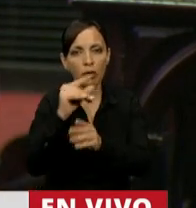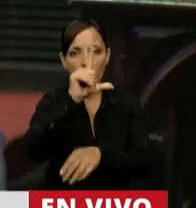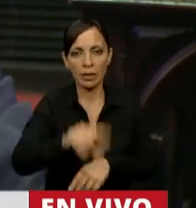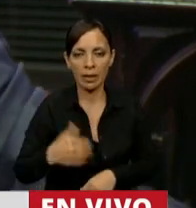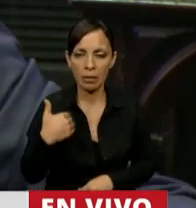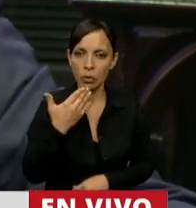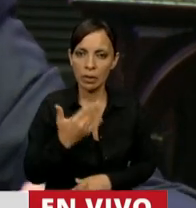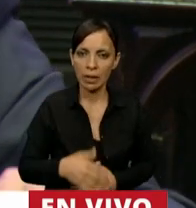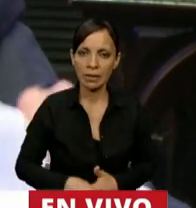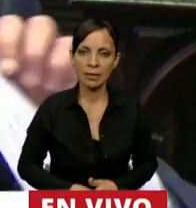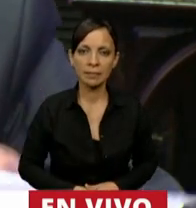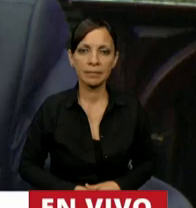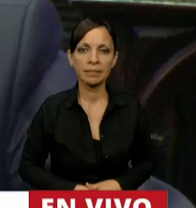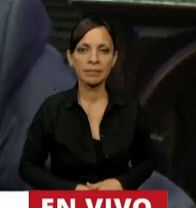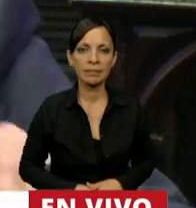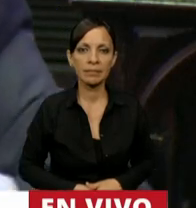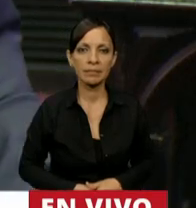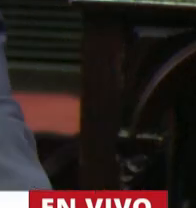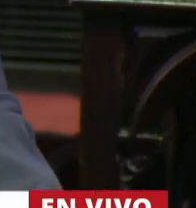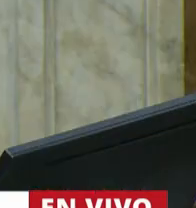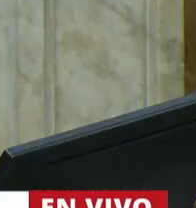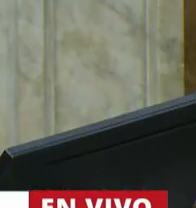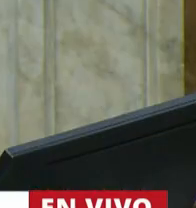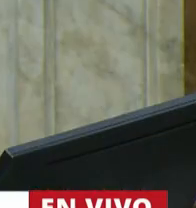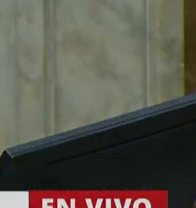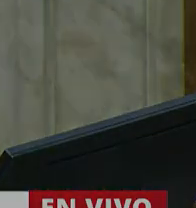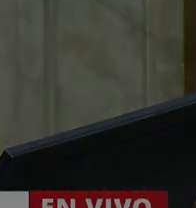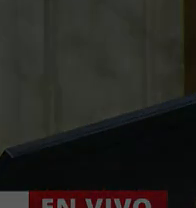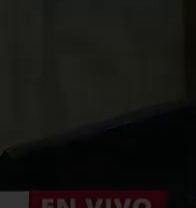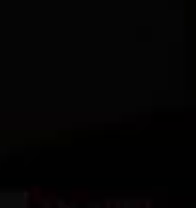Muchísimas gracias. Muchas gracias, diputado Ferraro.